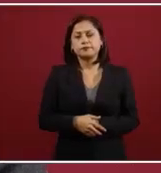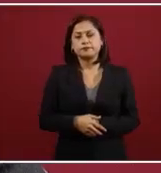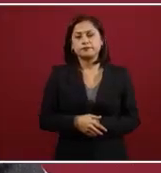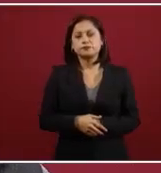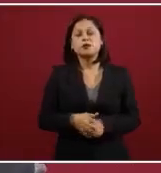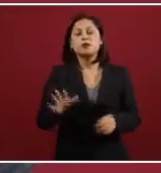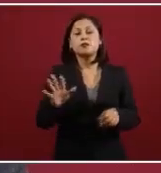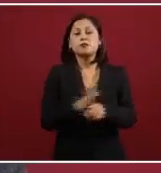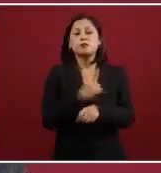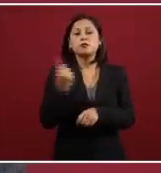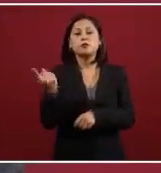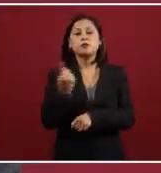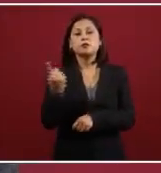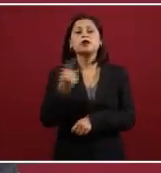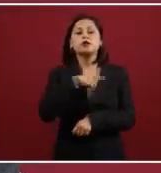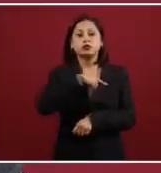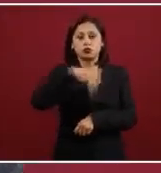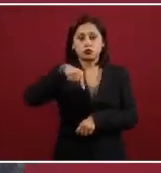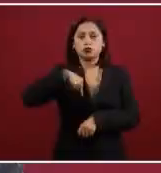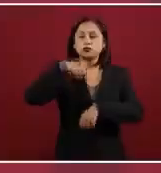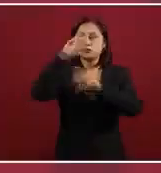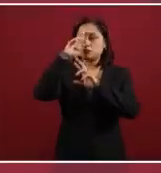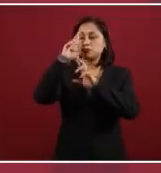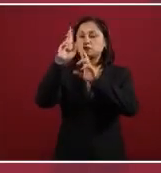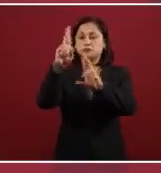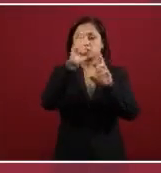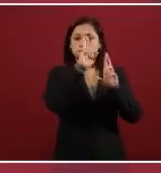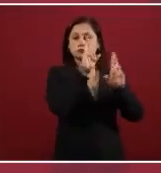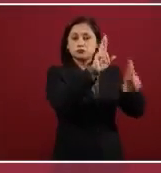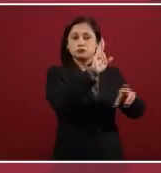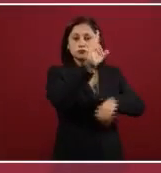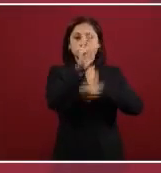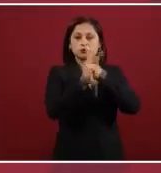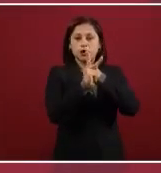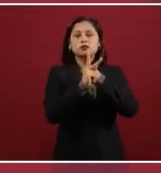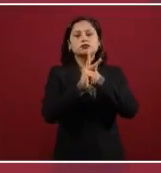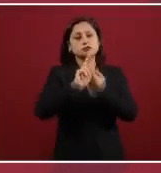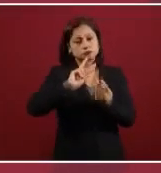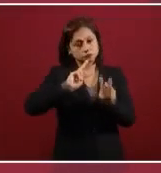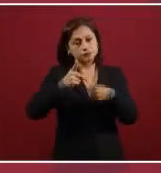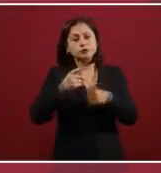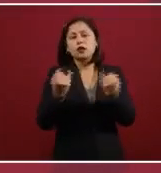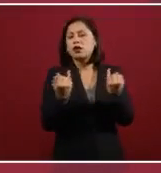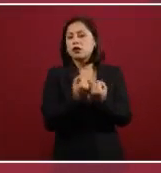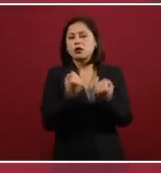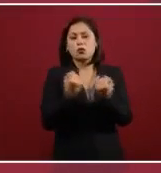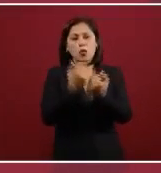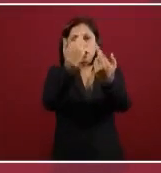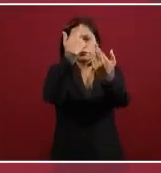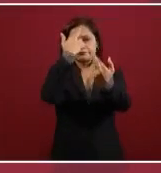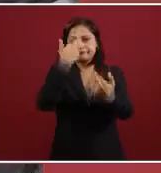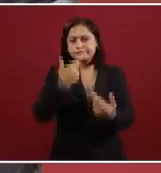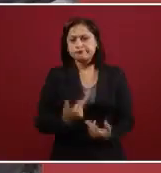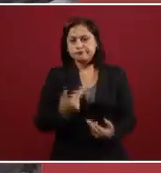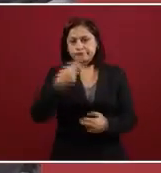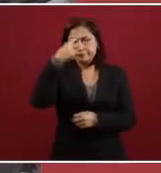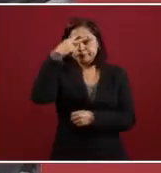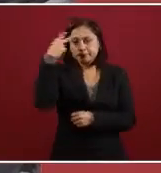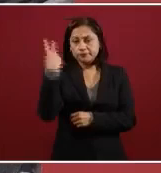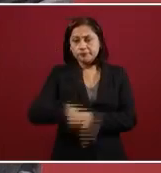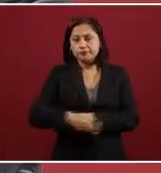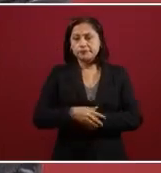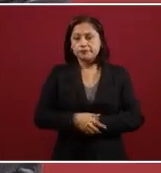porque nosotros sabemos respetar. Hay respeto mutuo.